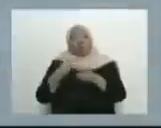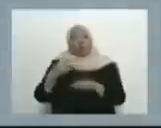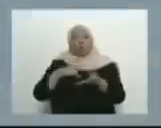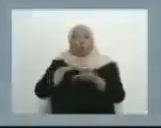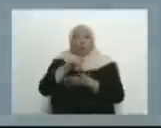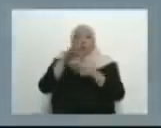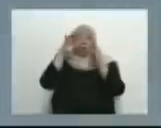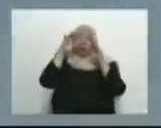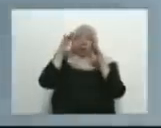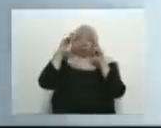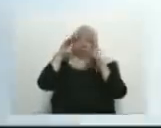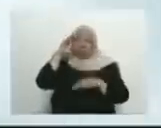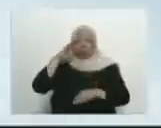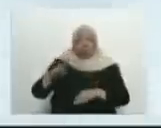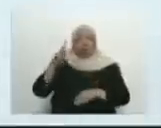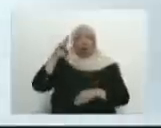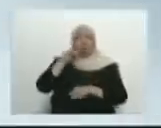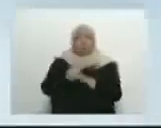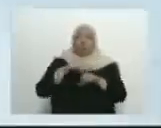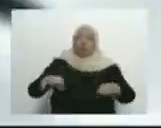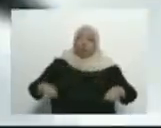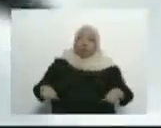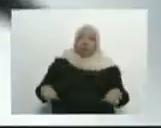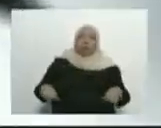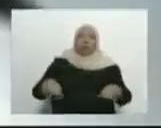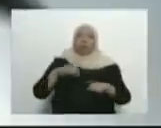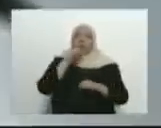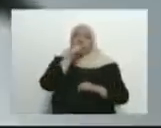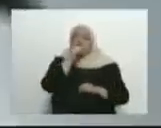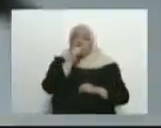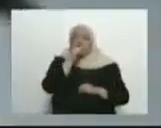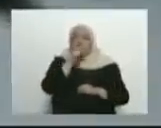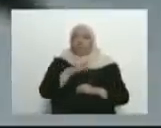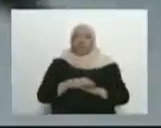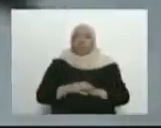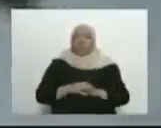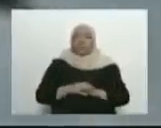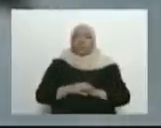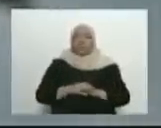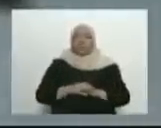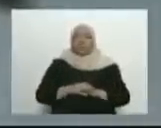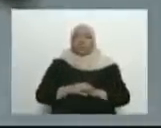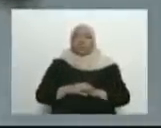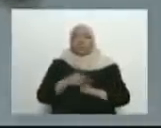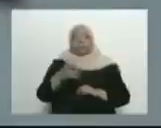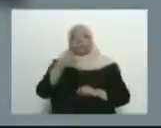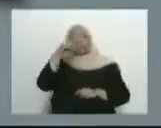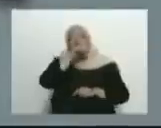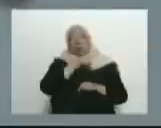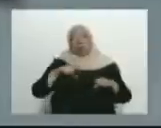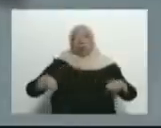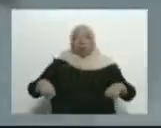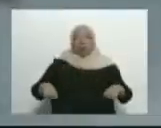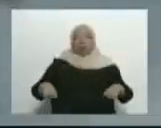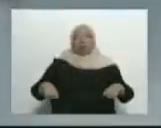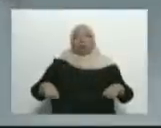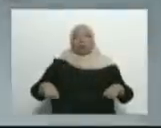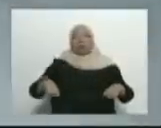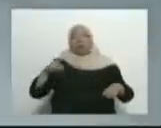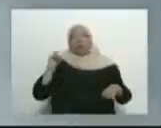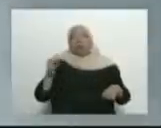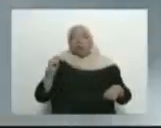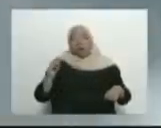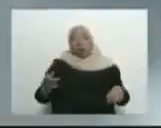militar bolivariana a lo largo de este mandato suyo como comandante en jefe en las tareas